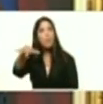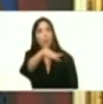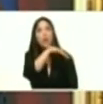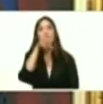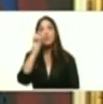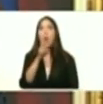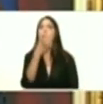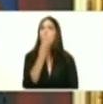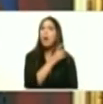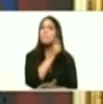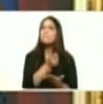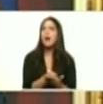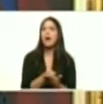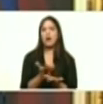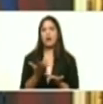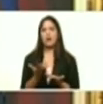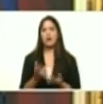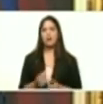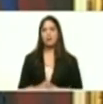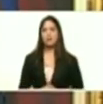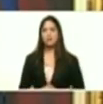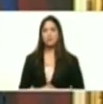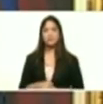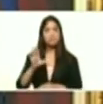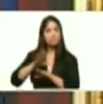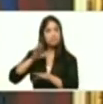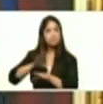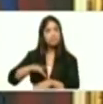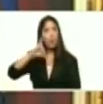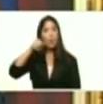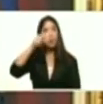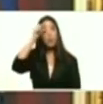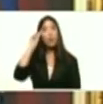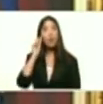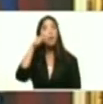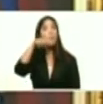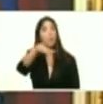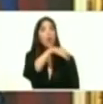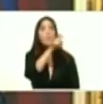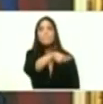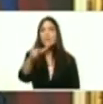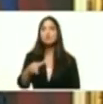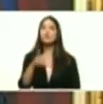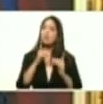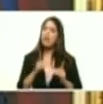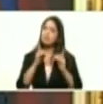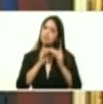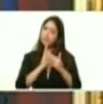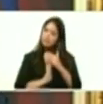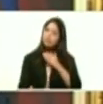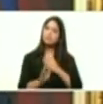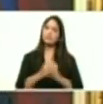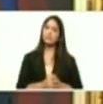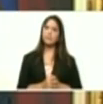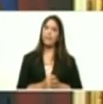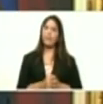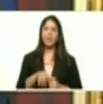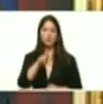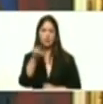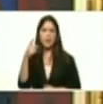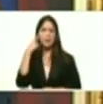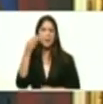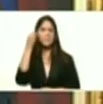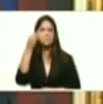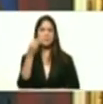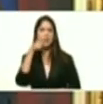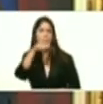es buena paga, no es parásito, Julio Borges, ¿oíste? el pueblo venezolano es gente de dignidad, esos ustedes que creen que el